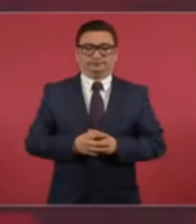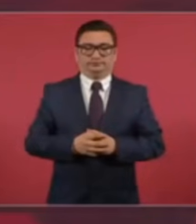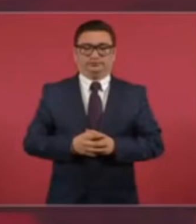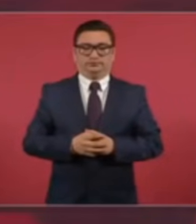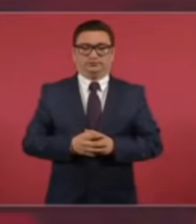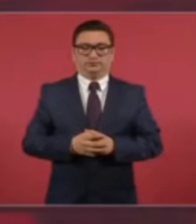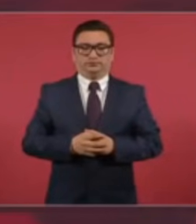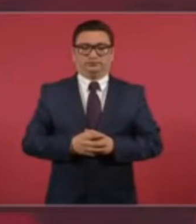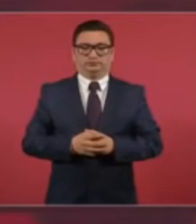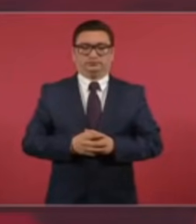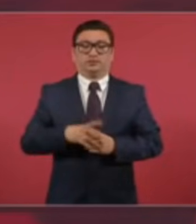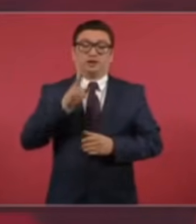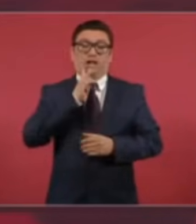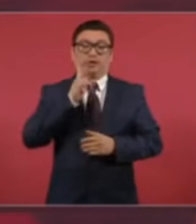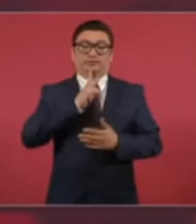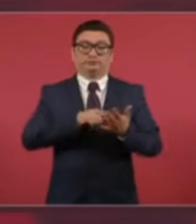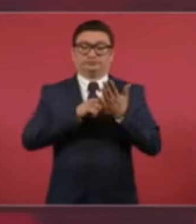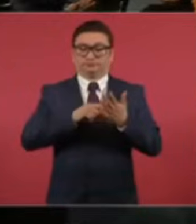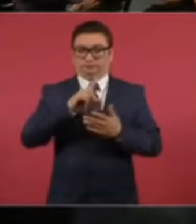47%. A ver si nos manda